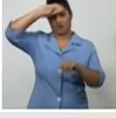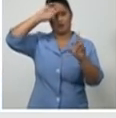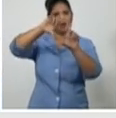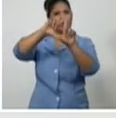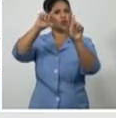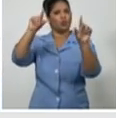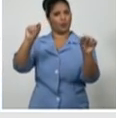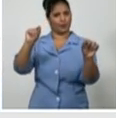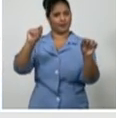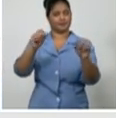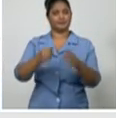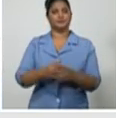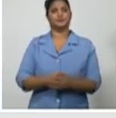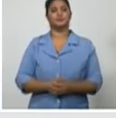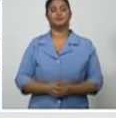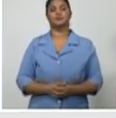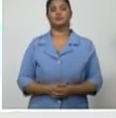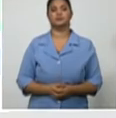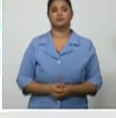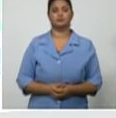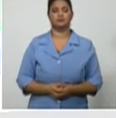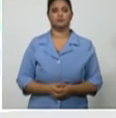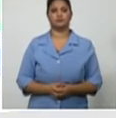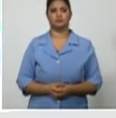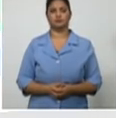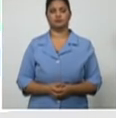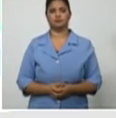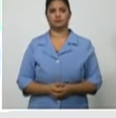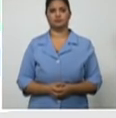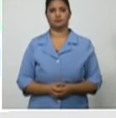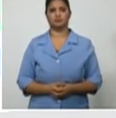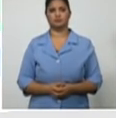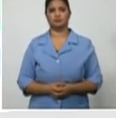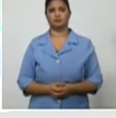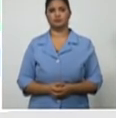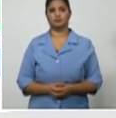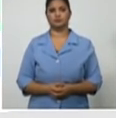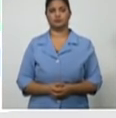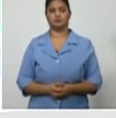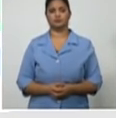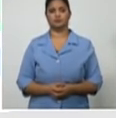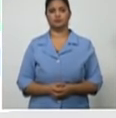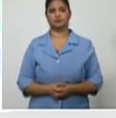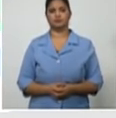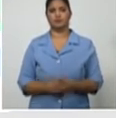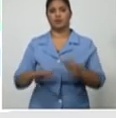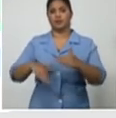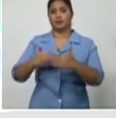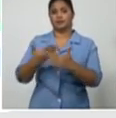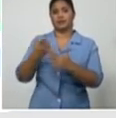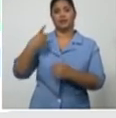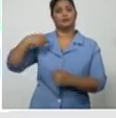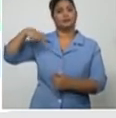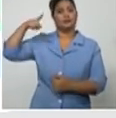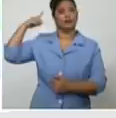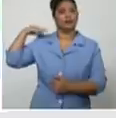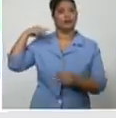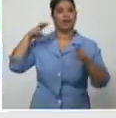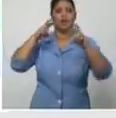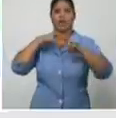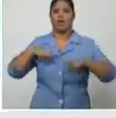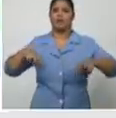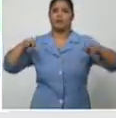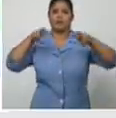positivas a la COVID-19. Ayer se procesaron muestras de todas las provincias y el municipio